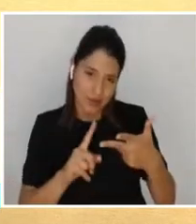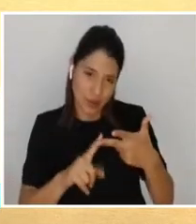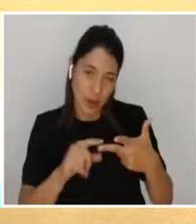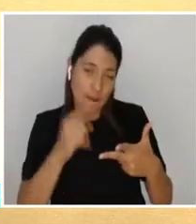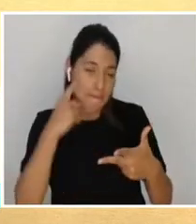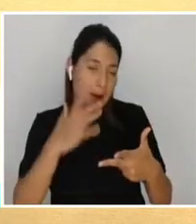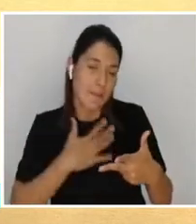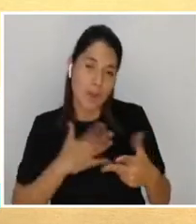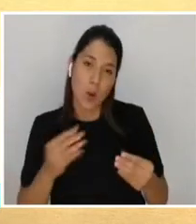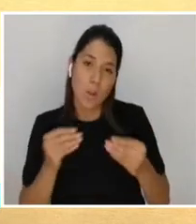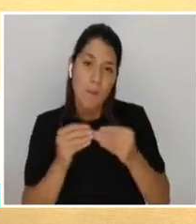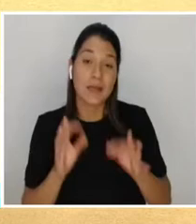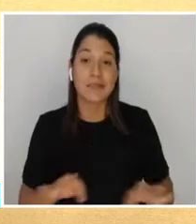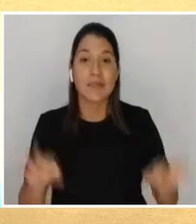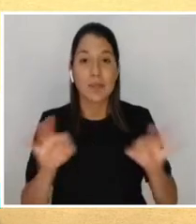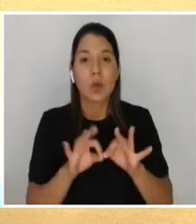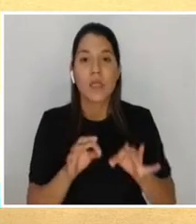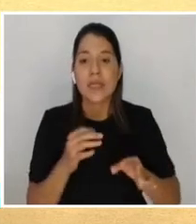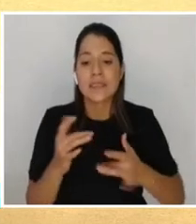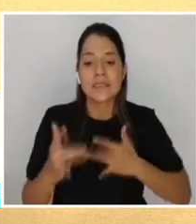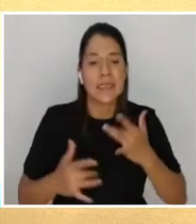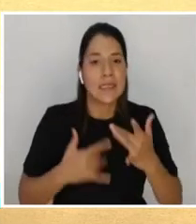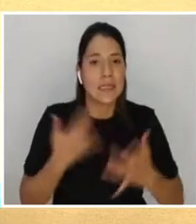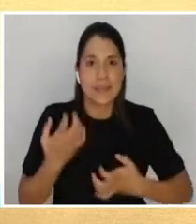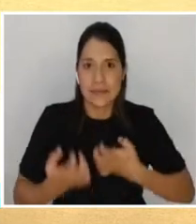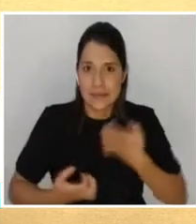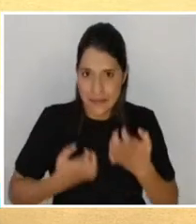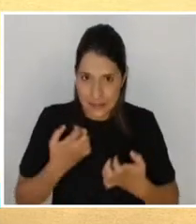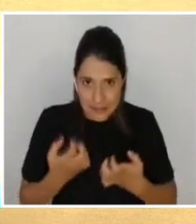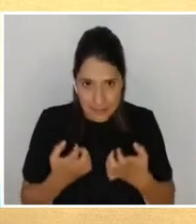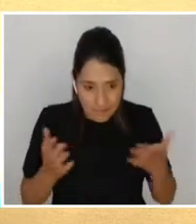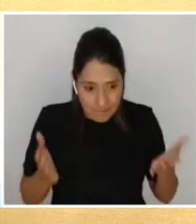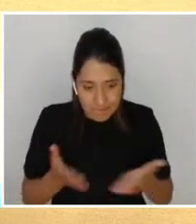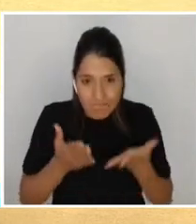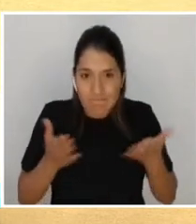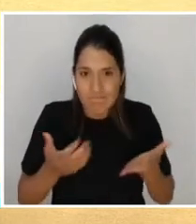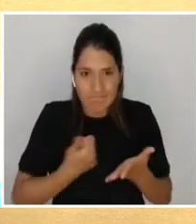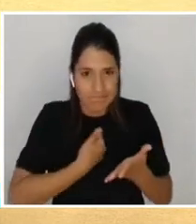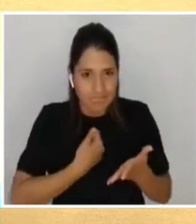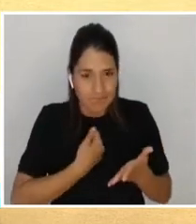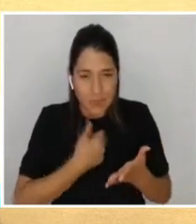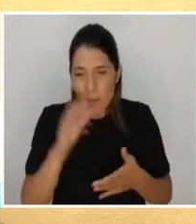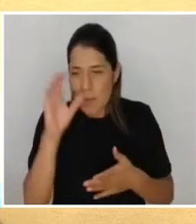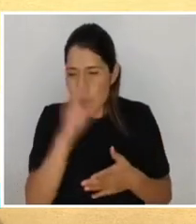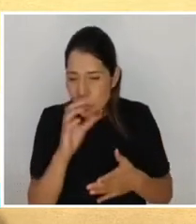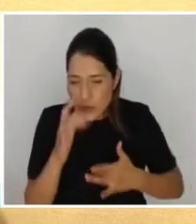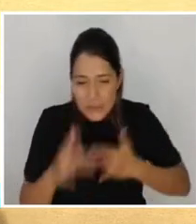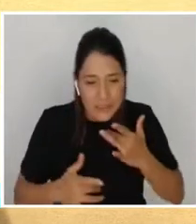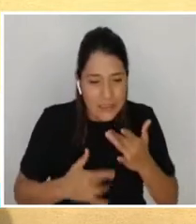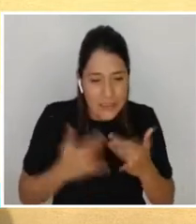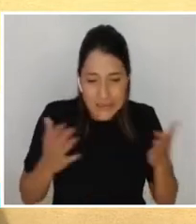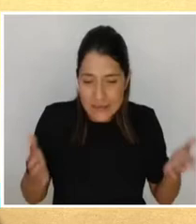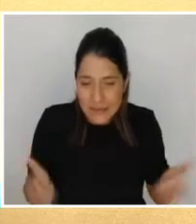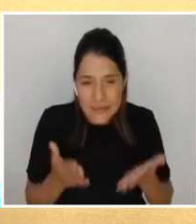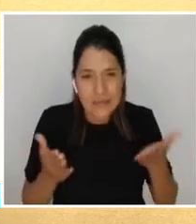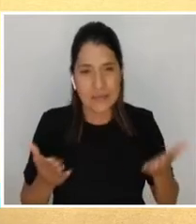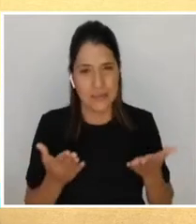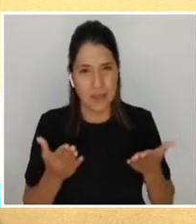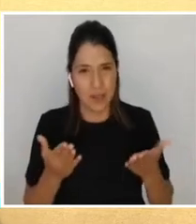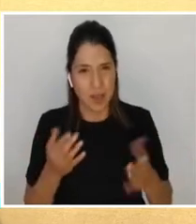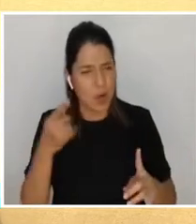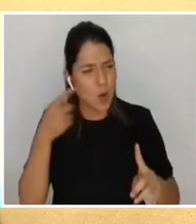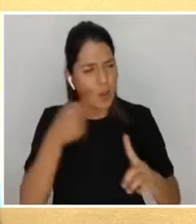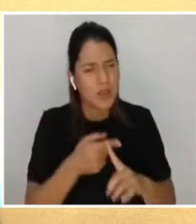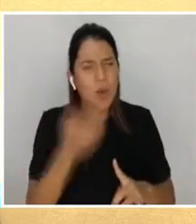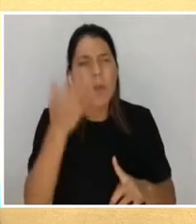importante, es la motivación. Buscar esa motivación, ese propósito, ¿por qué yo hago esto? Entonces yo creo